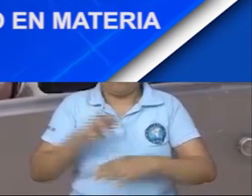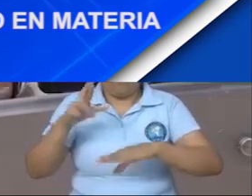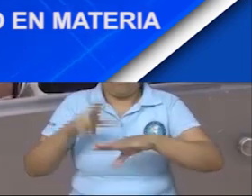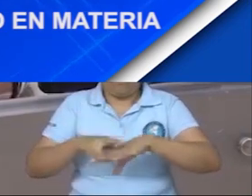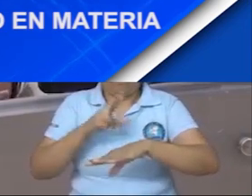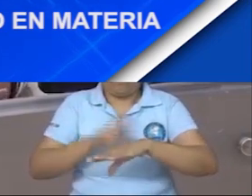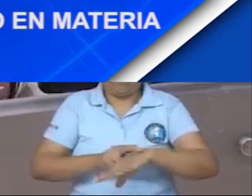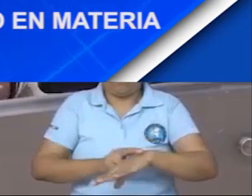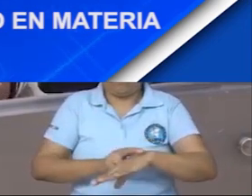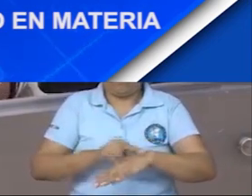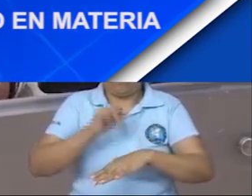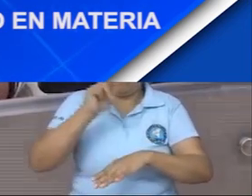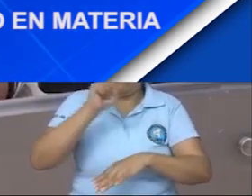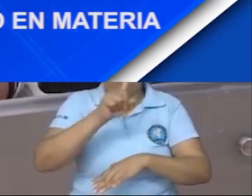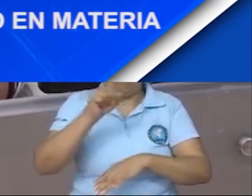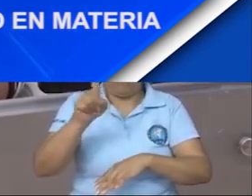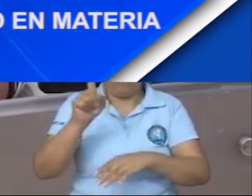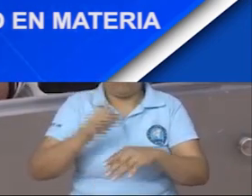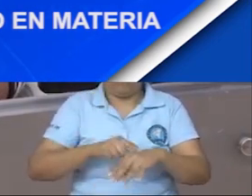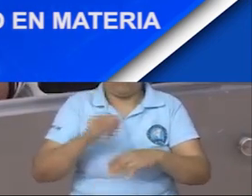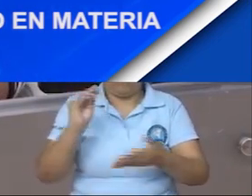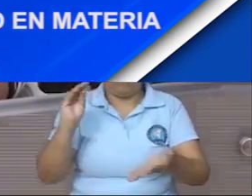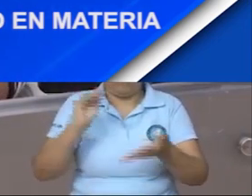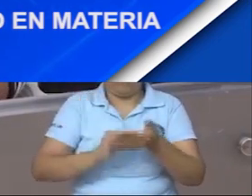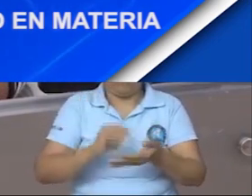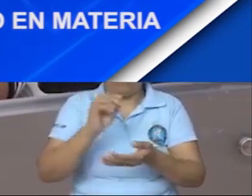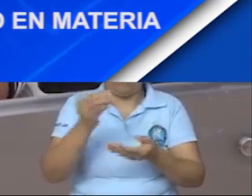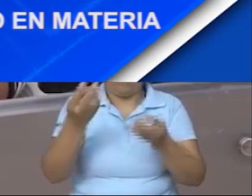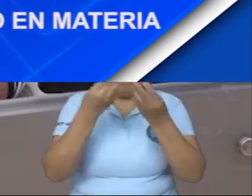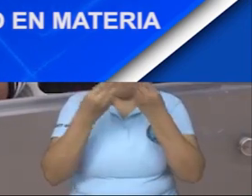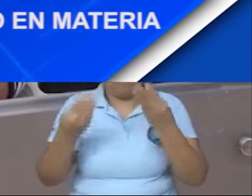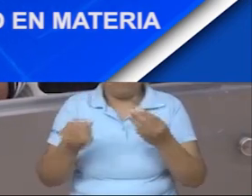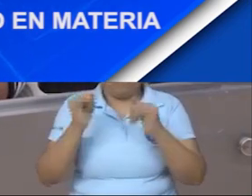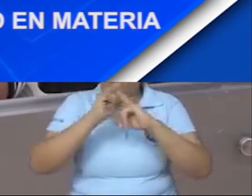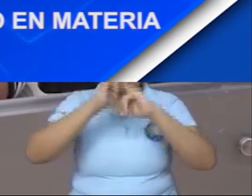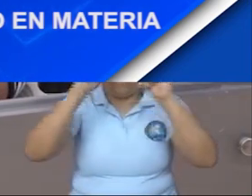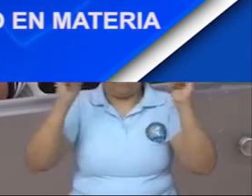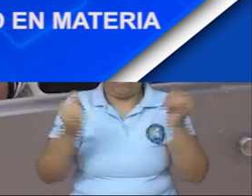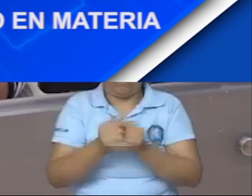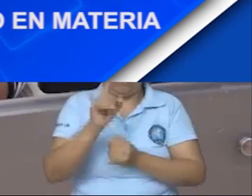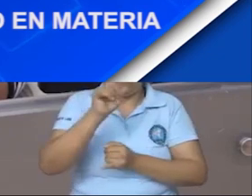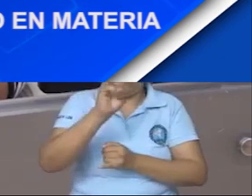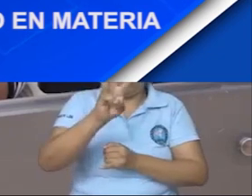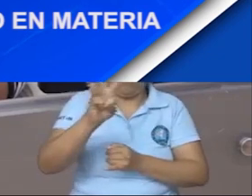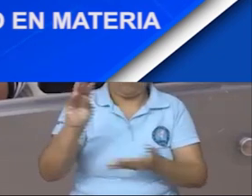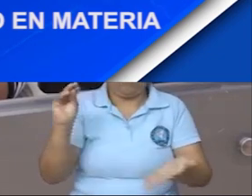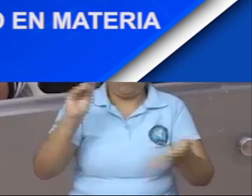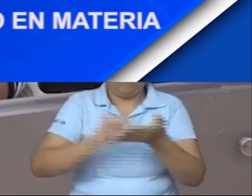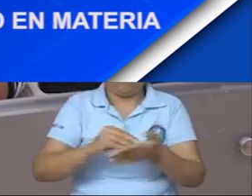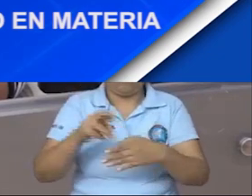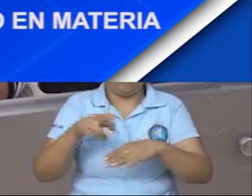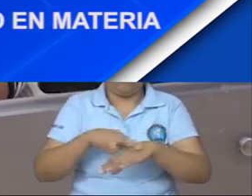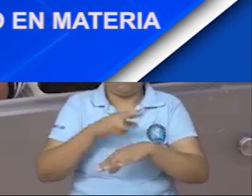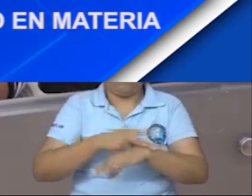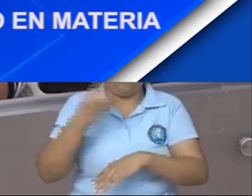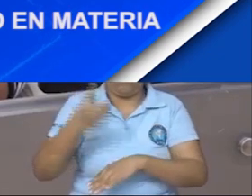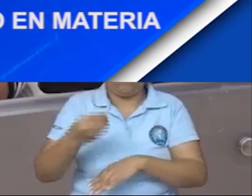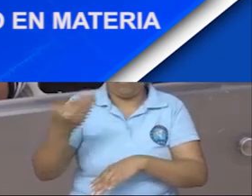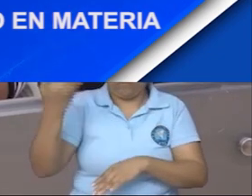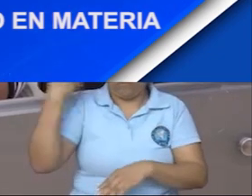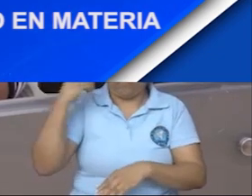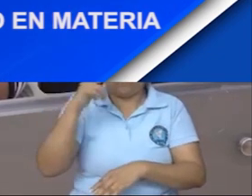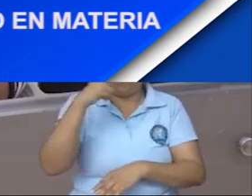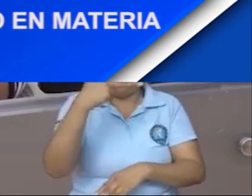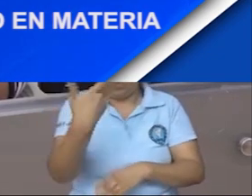normas vigentes 11, registro de instrumentos internacionales 3, registro de normas de derecho